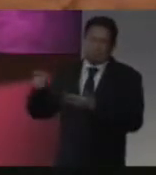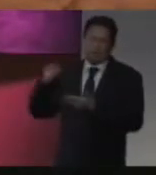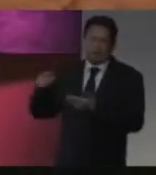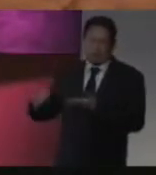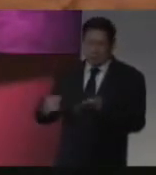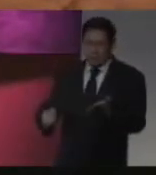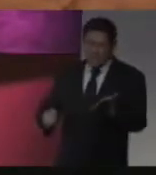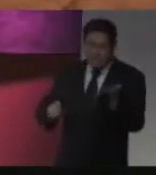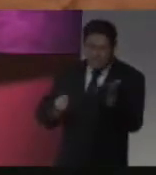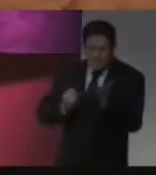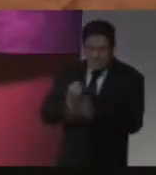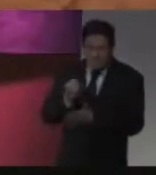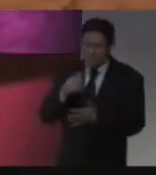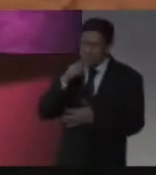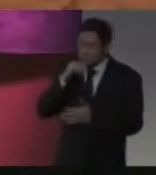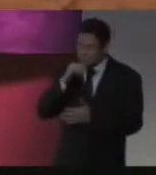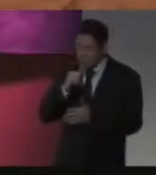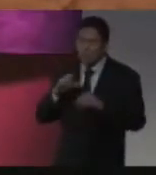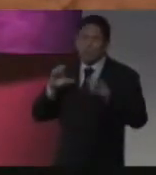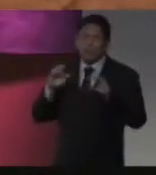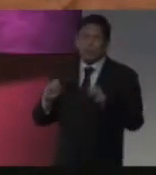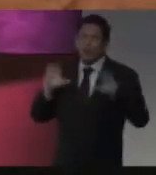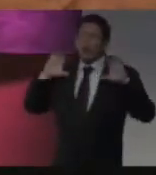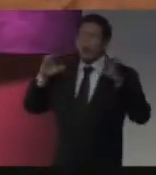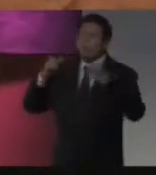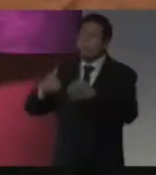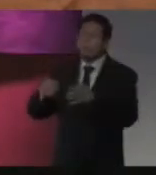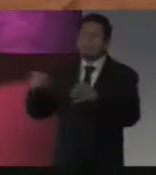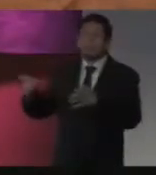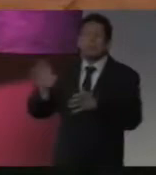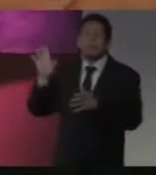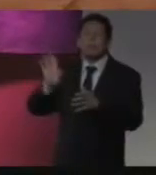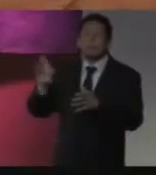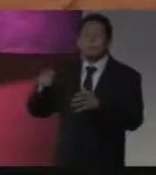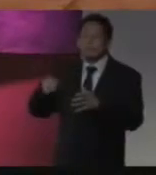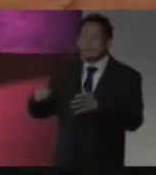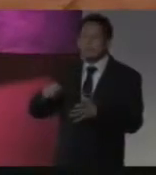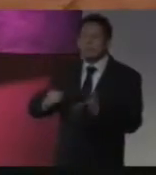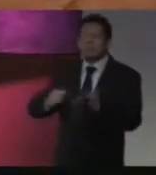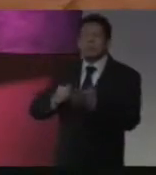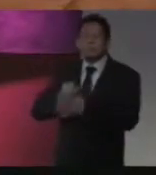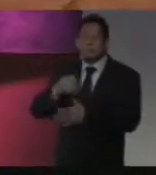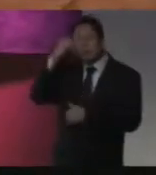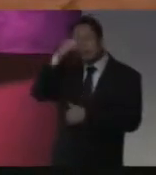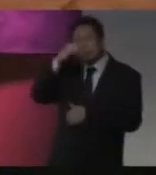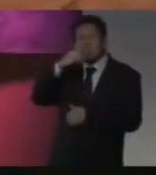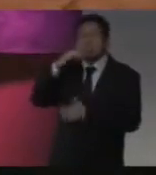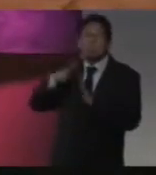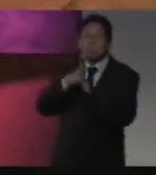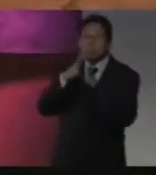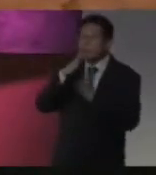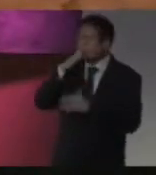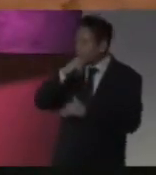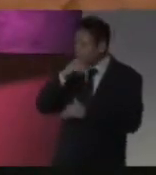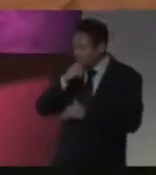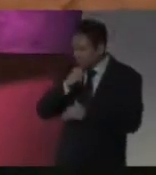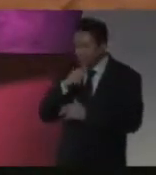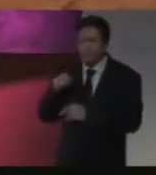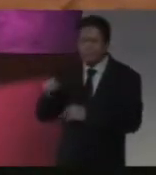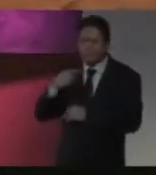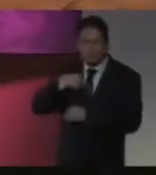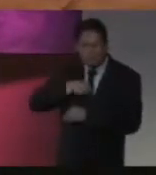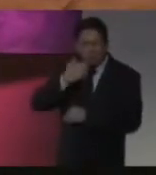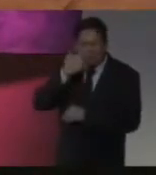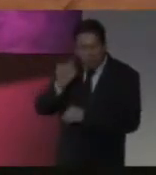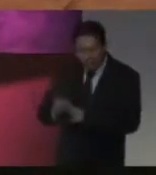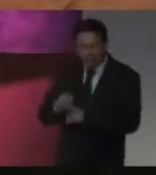a ser reconocidas como miembros de las comunidades y el derecho a participar en las asambleas y